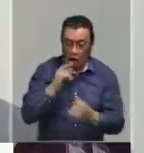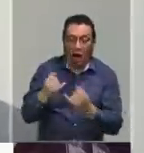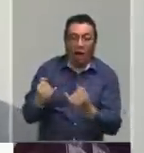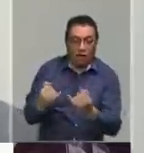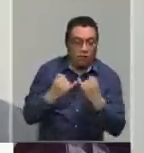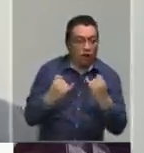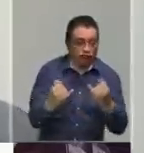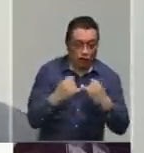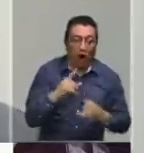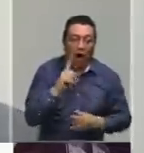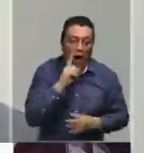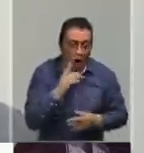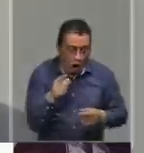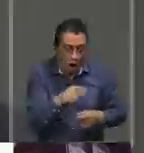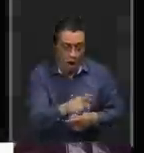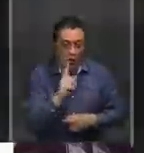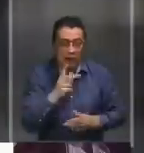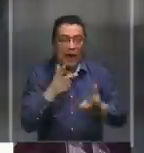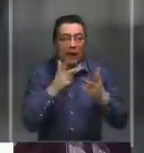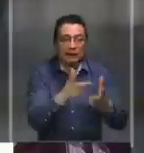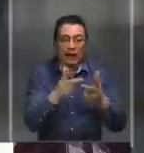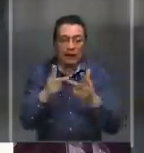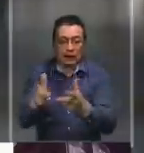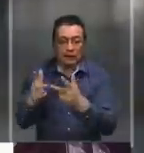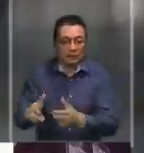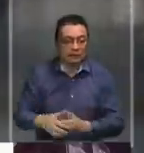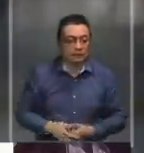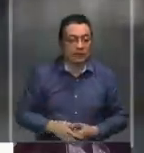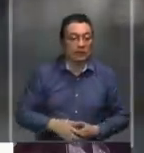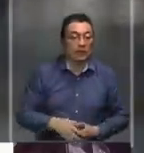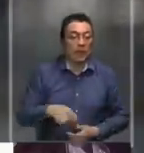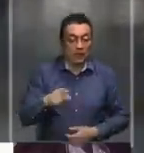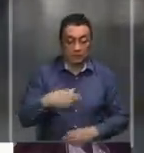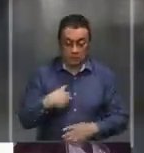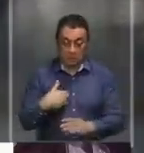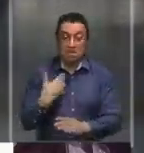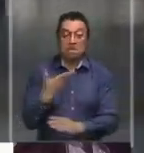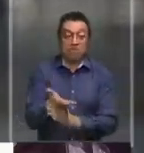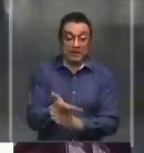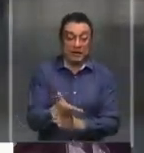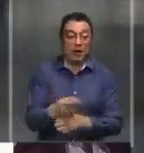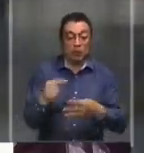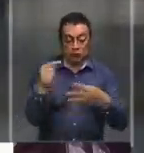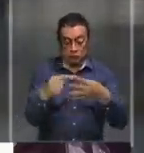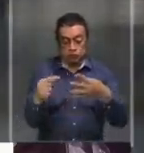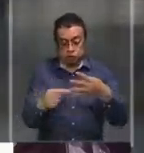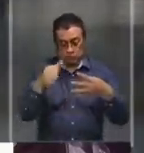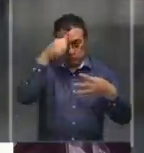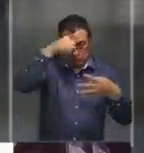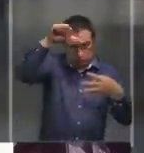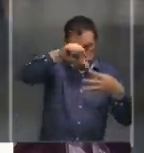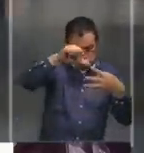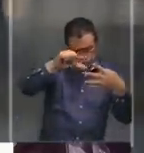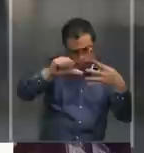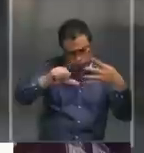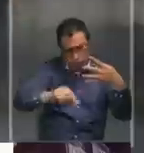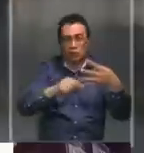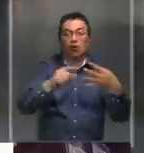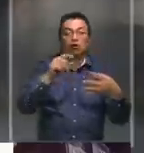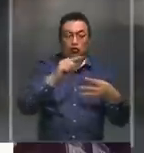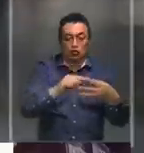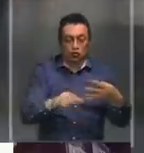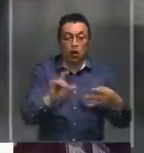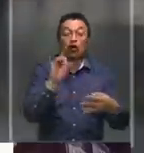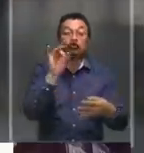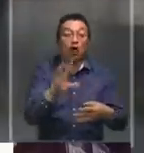llega información de estos atentados. Bueno, estamos pidiendo varias penas por los delitos imputados, no se trata